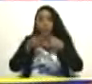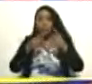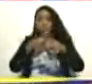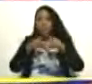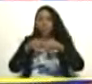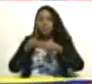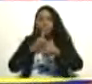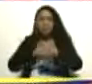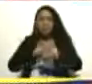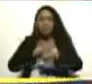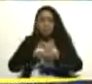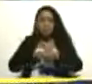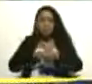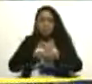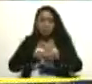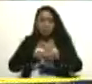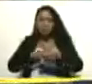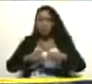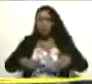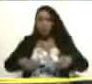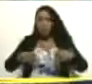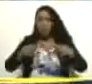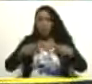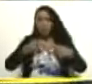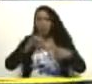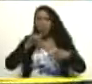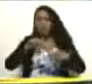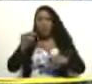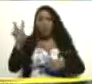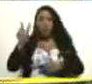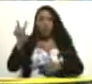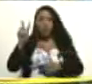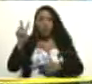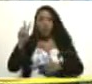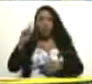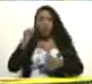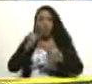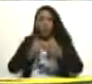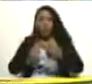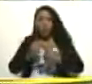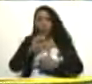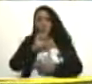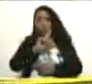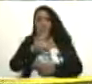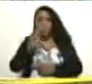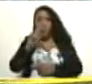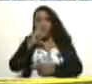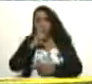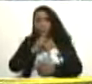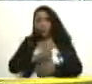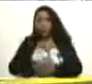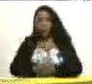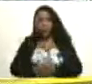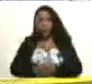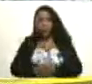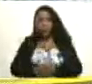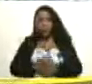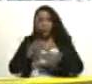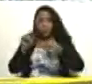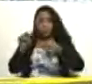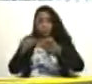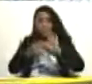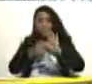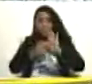épocas y etapas de la vida republicana de los últimos 150 años, para que esa